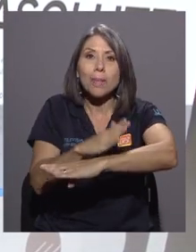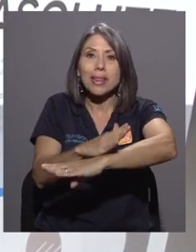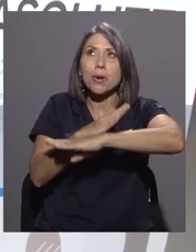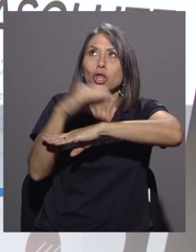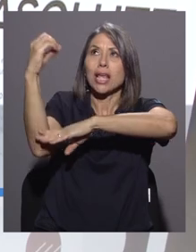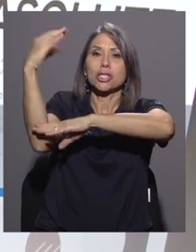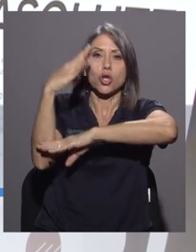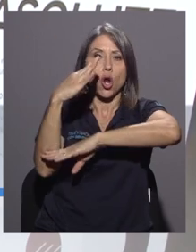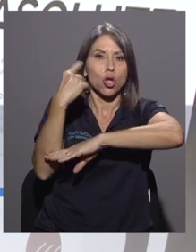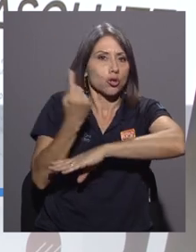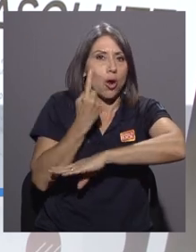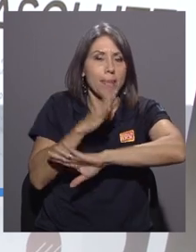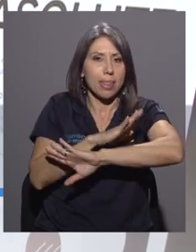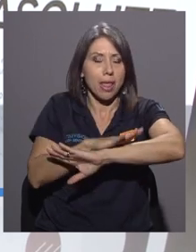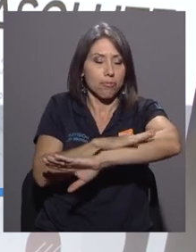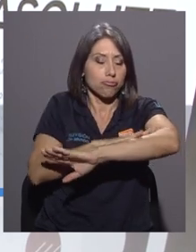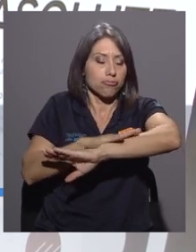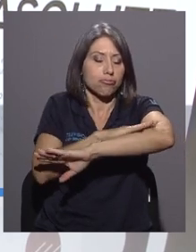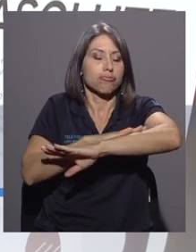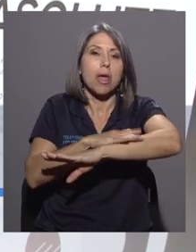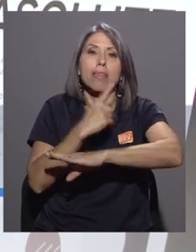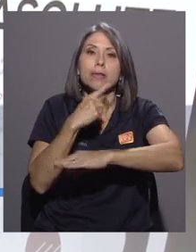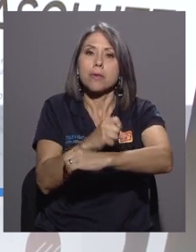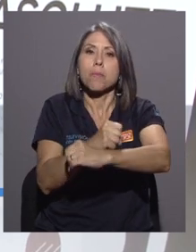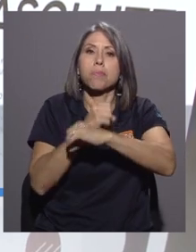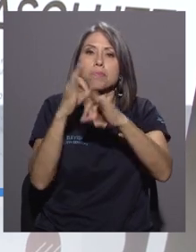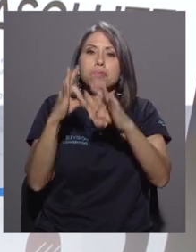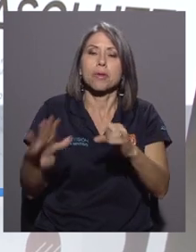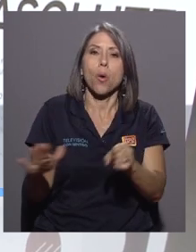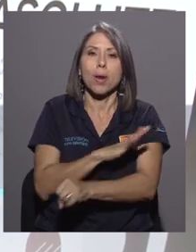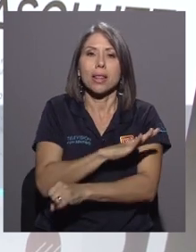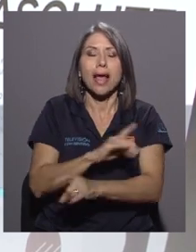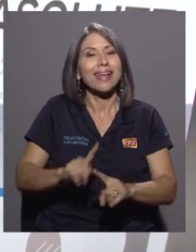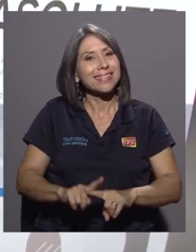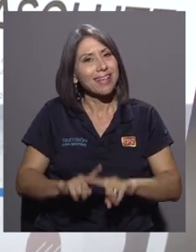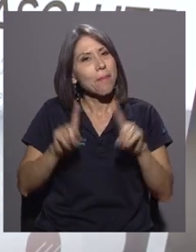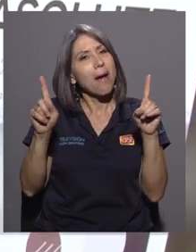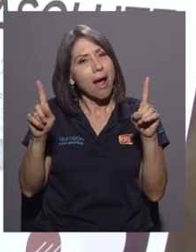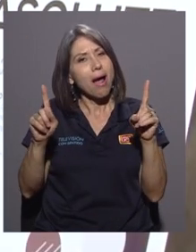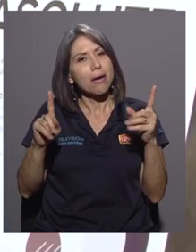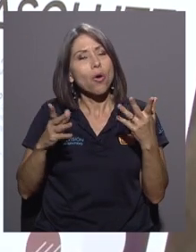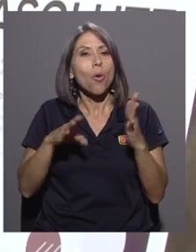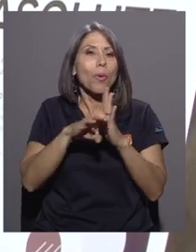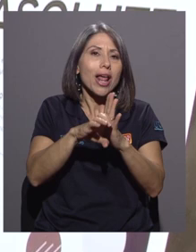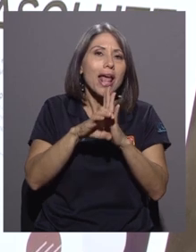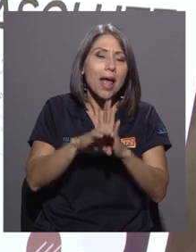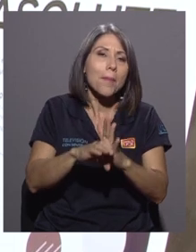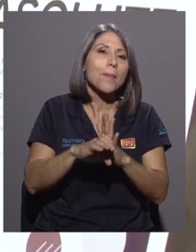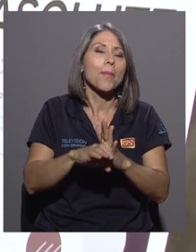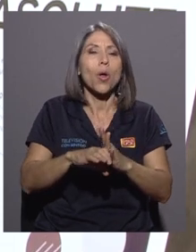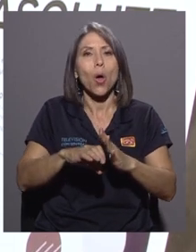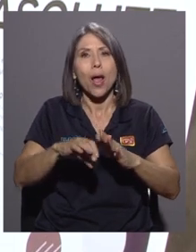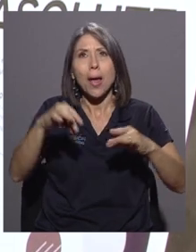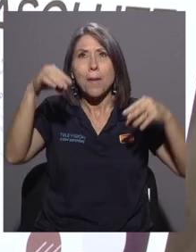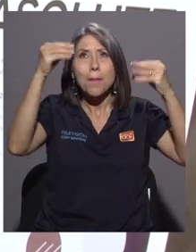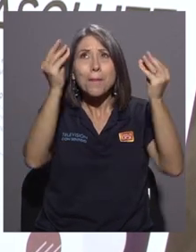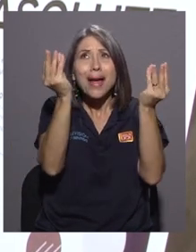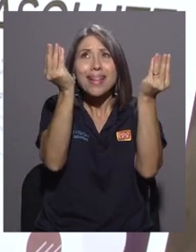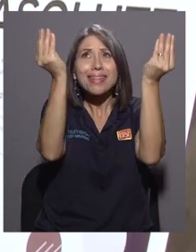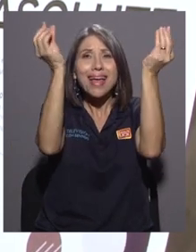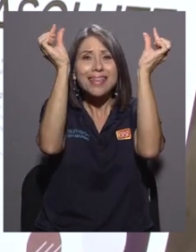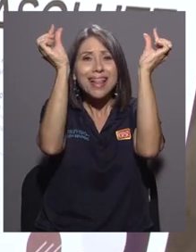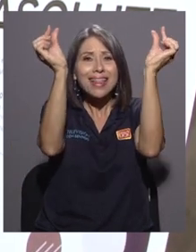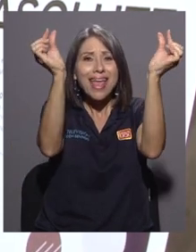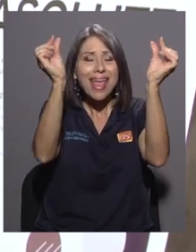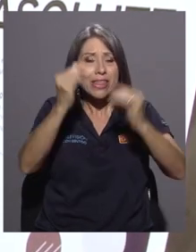y garantizan, en buena teoría, una protección completa. Sin embargo, la luz que recibimos de las pantallas LEDs, de las lámparas y de